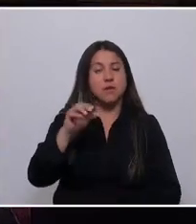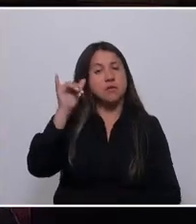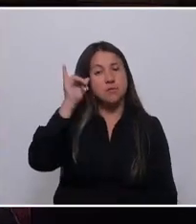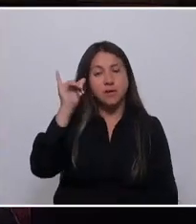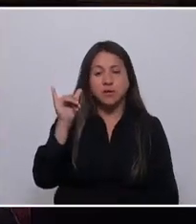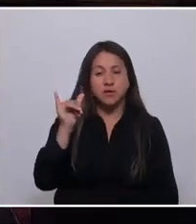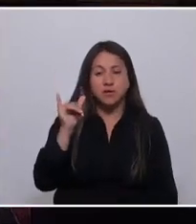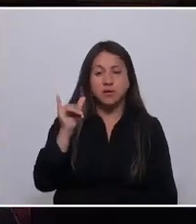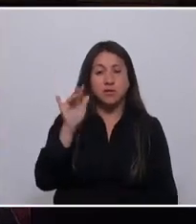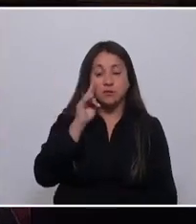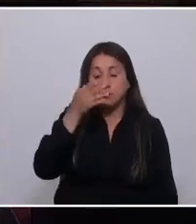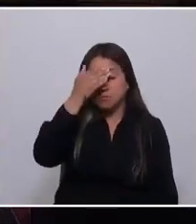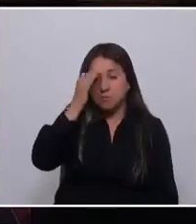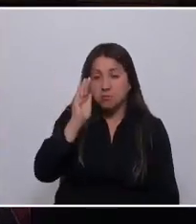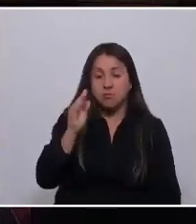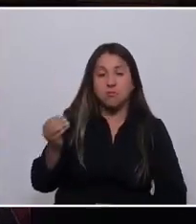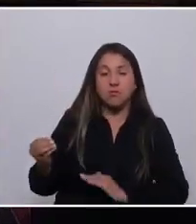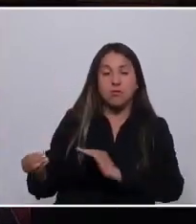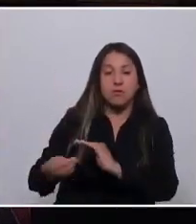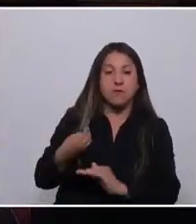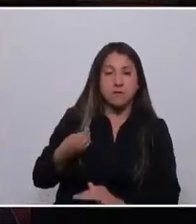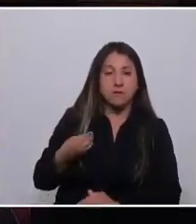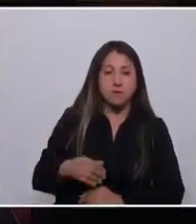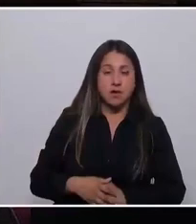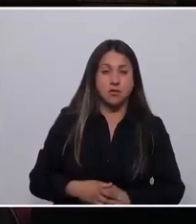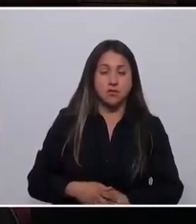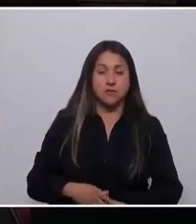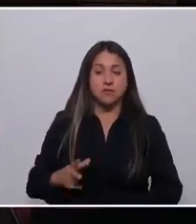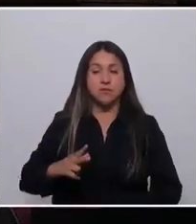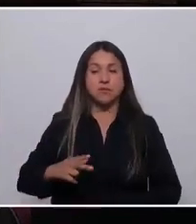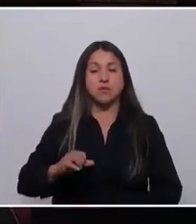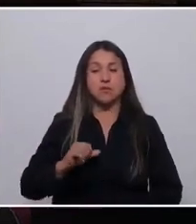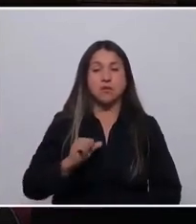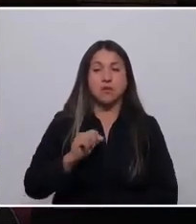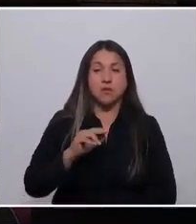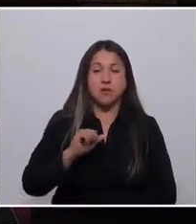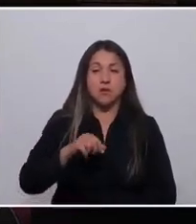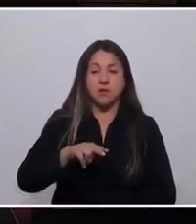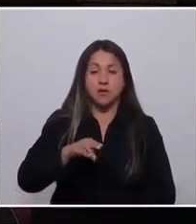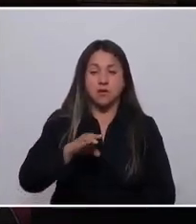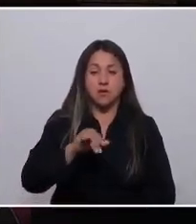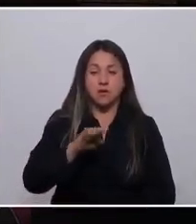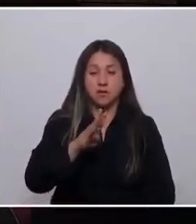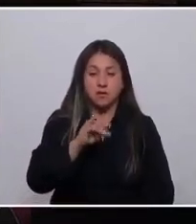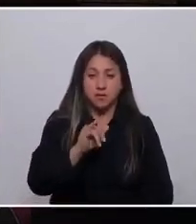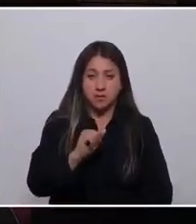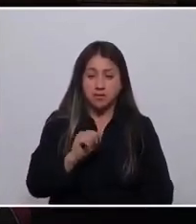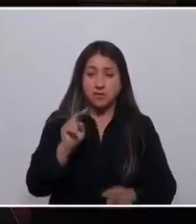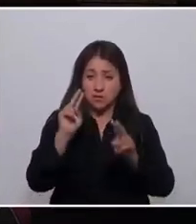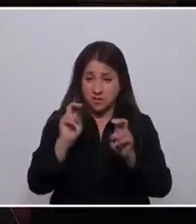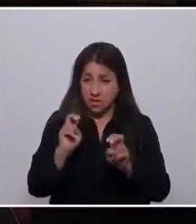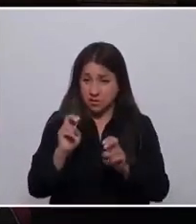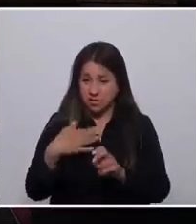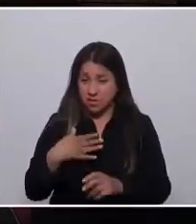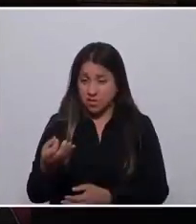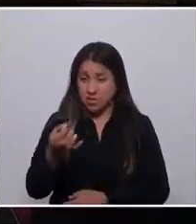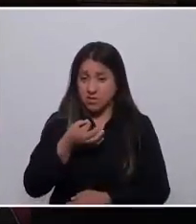no alcanzamos a recibir esa nota, señor Arancibia. Pero si es previo a la votación, de